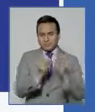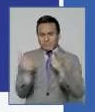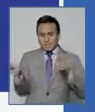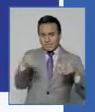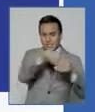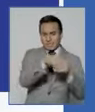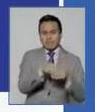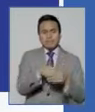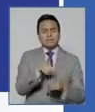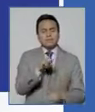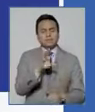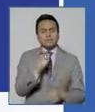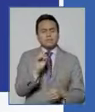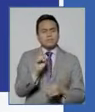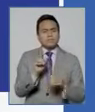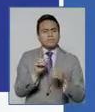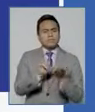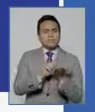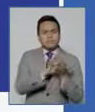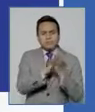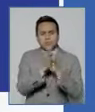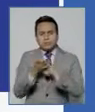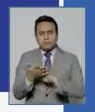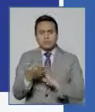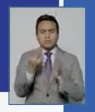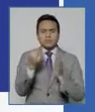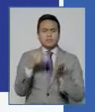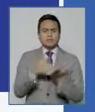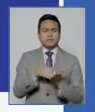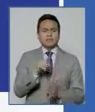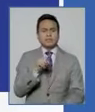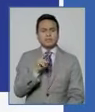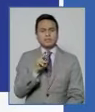131 recintos, totalizando